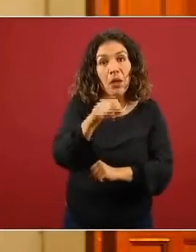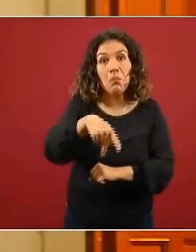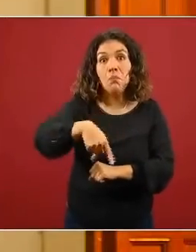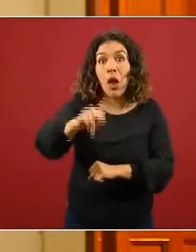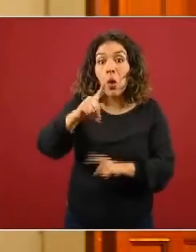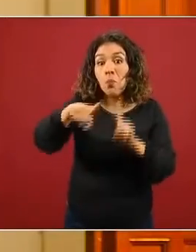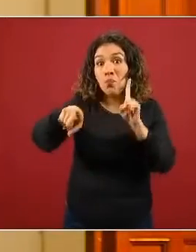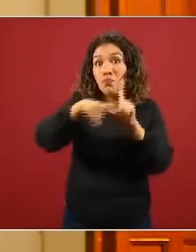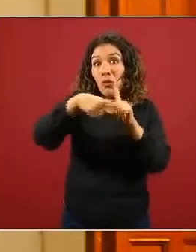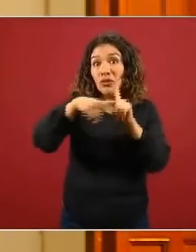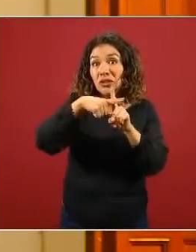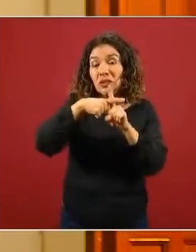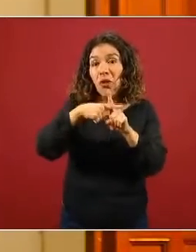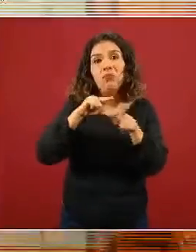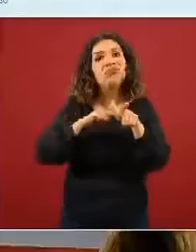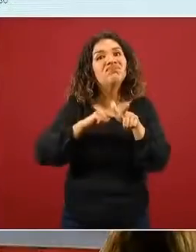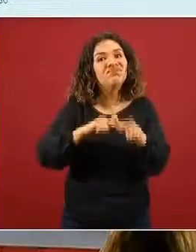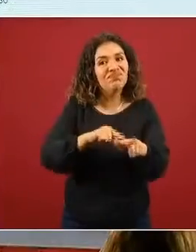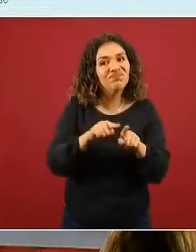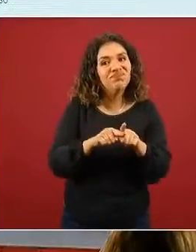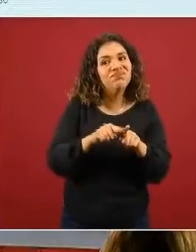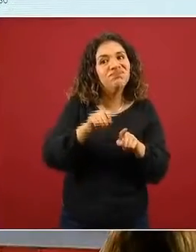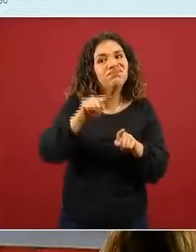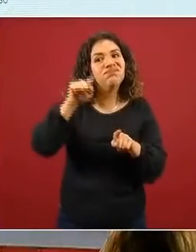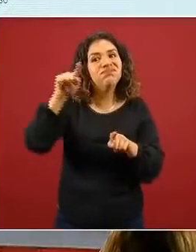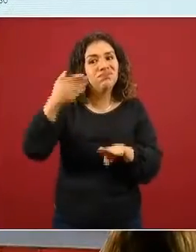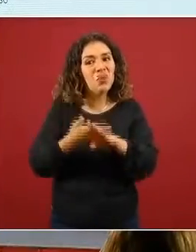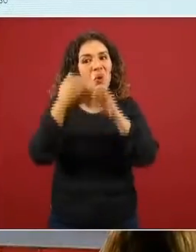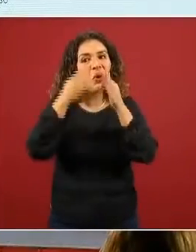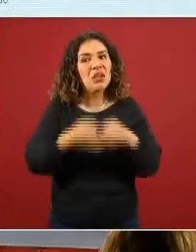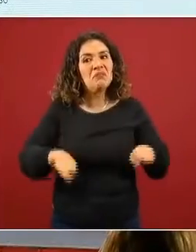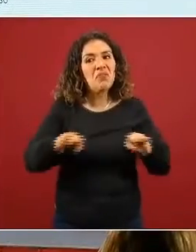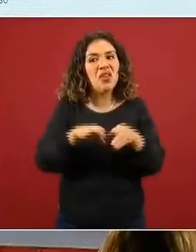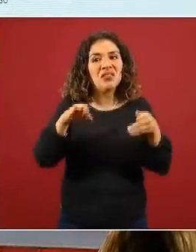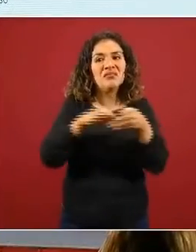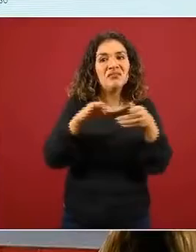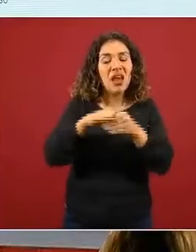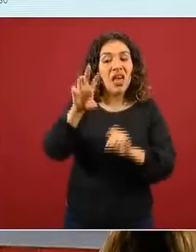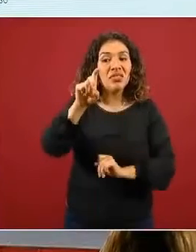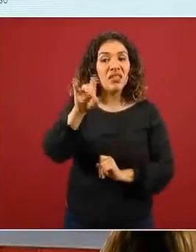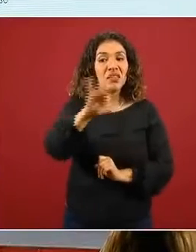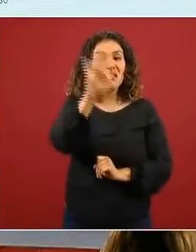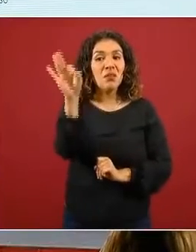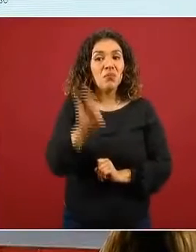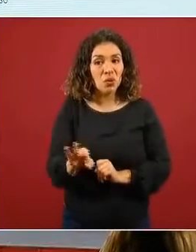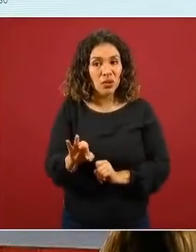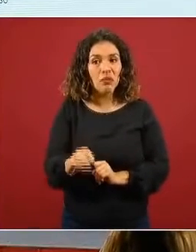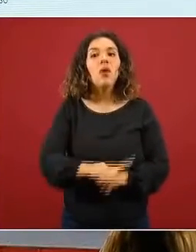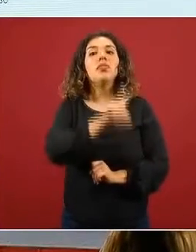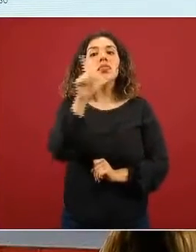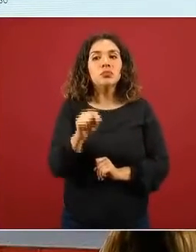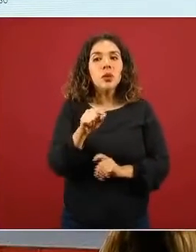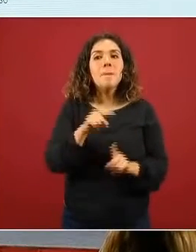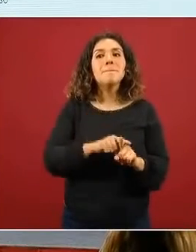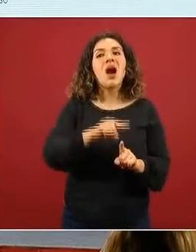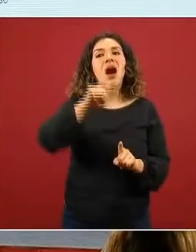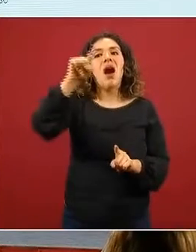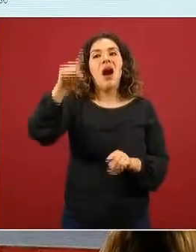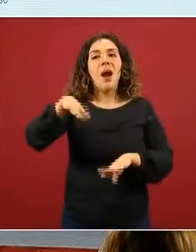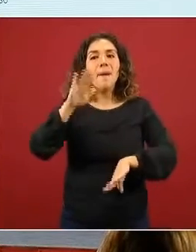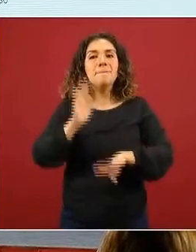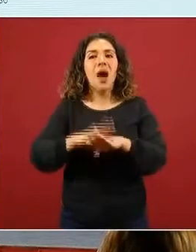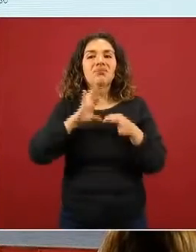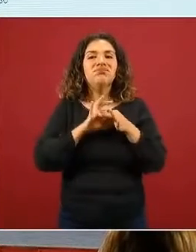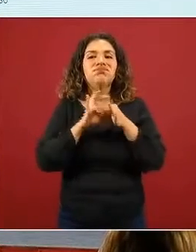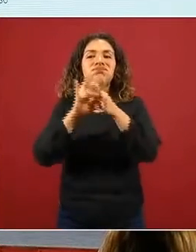porcentaje de positividad se mantenía de manera importante cerca del 30%. Ya luego viene la subida o la escalada de la